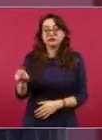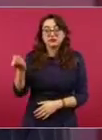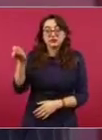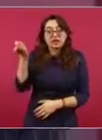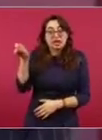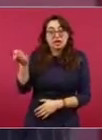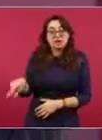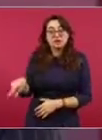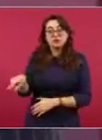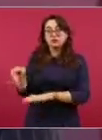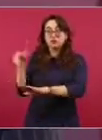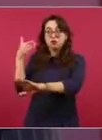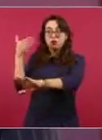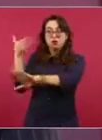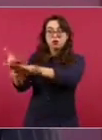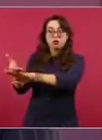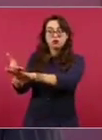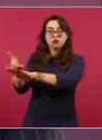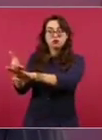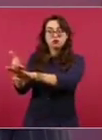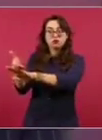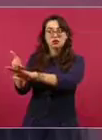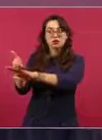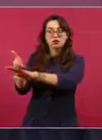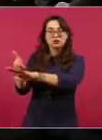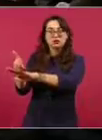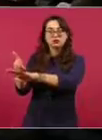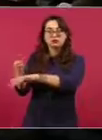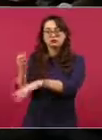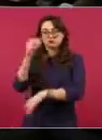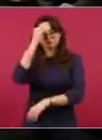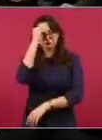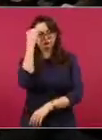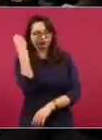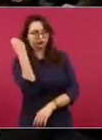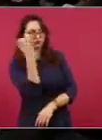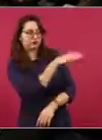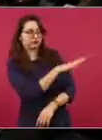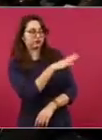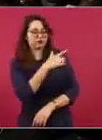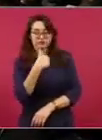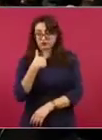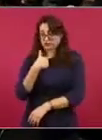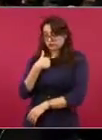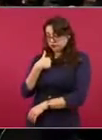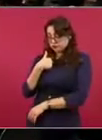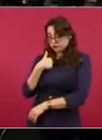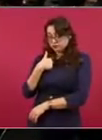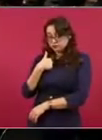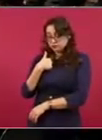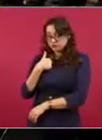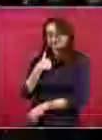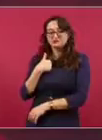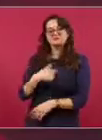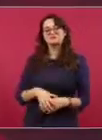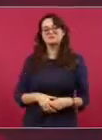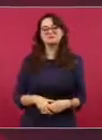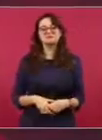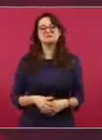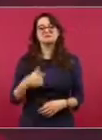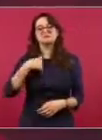y culparnos. Nada más que tenemos nuestra conciencia tranquila